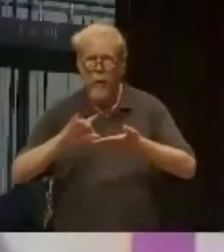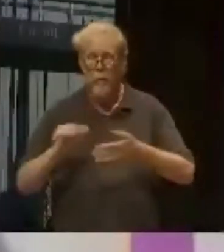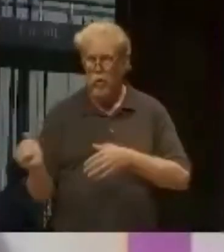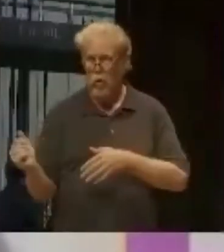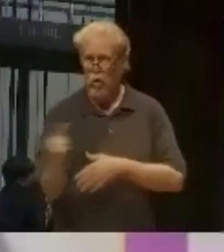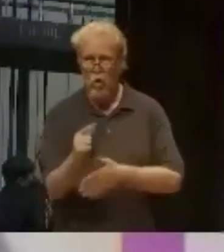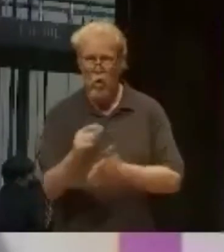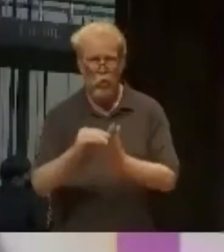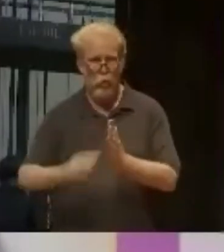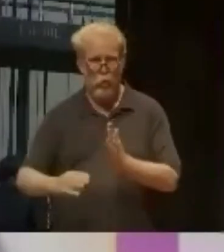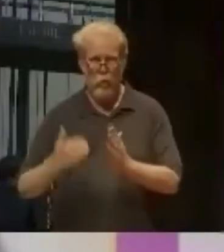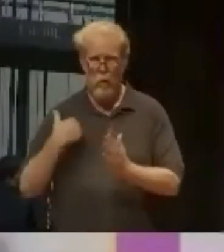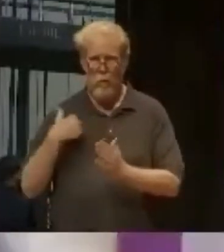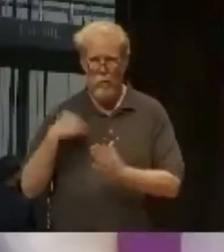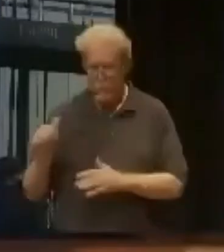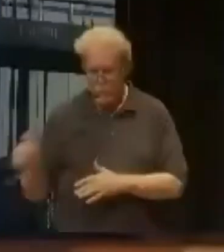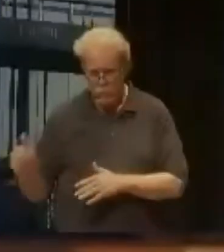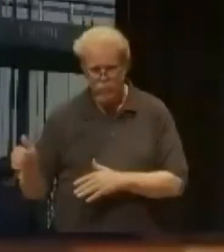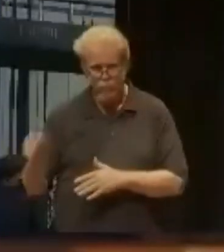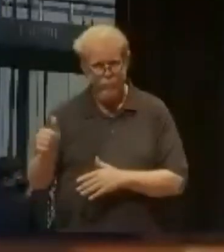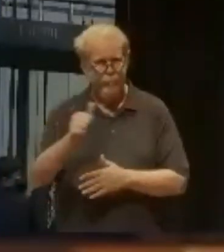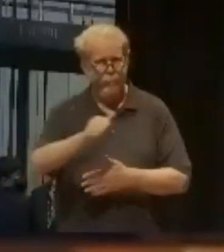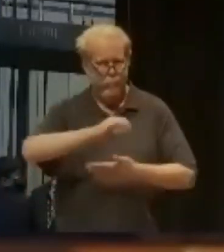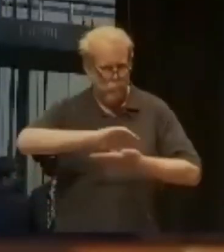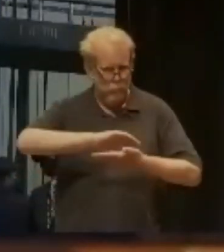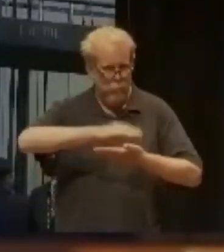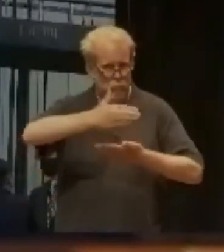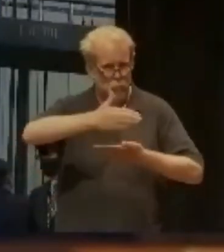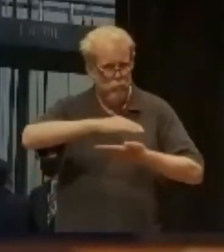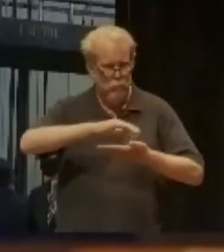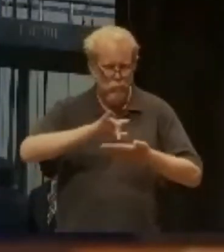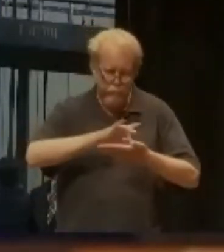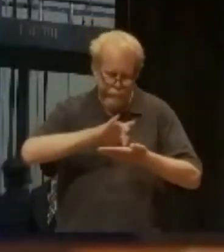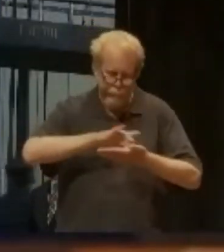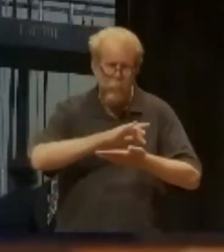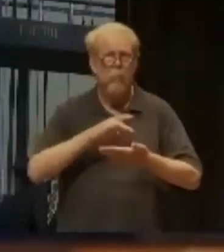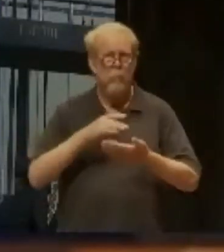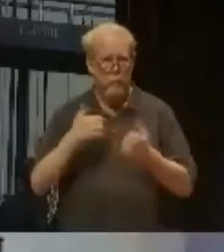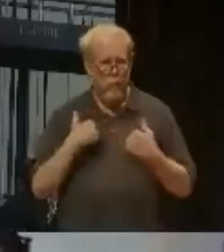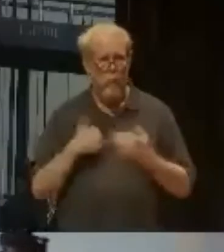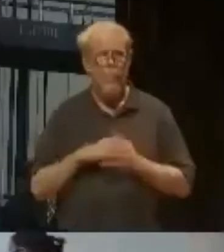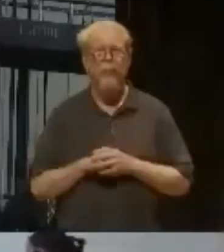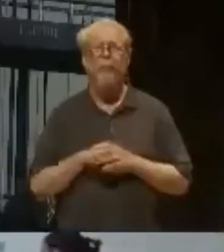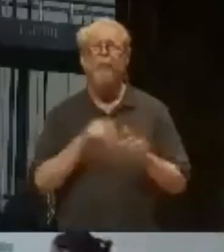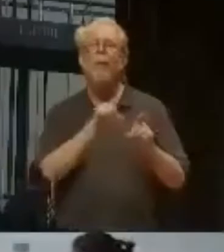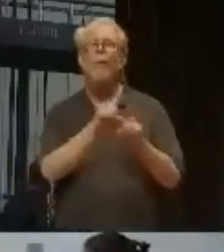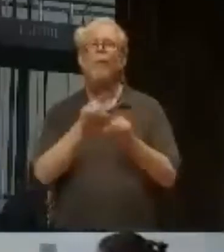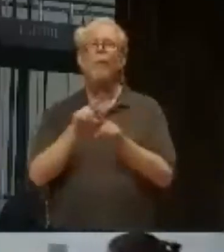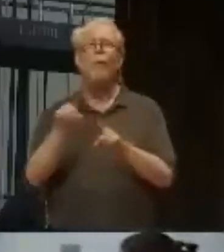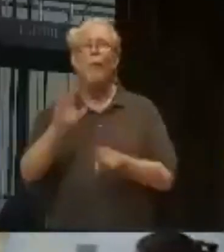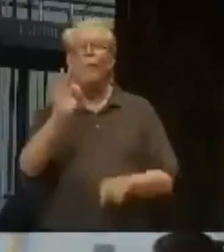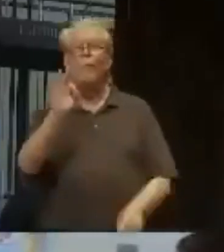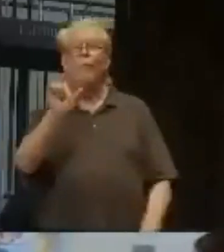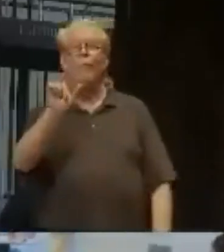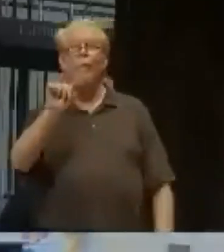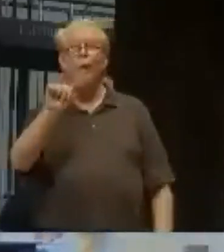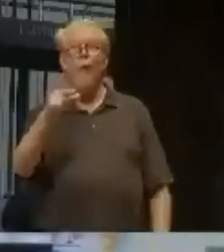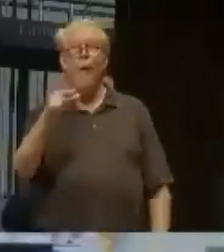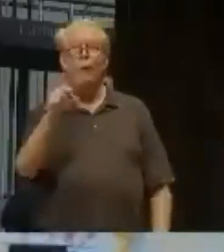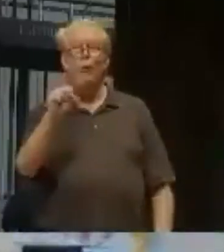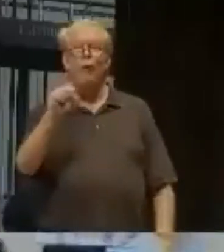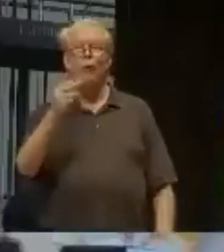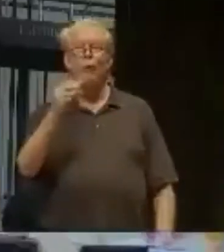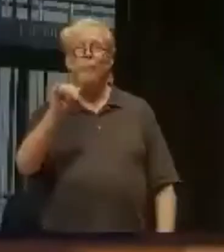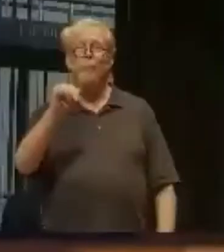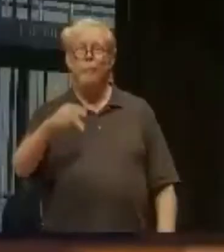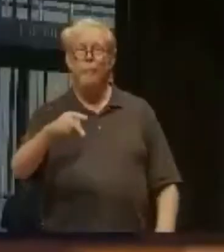cada estudiante tiene su propio dispositivo dedicado para el aprendizaje. Otro término que van a escuchar mucho en San Antonio son las clases de bandera. Y